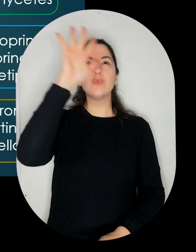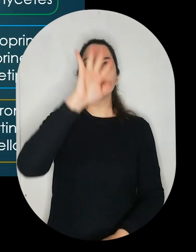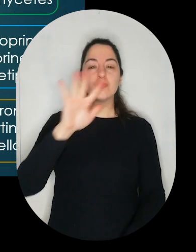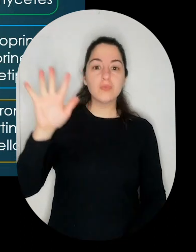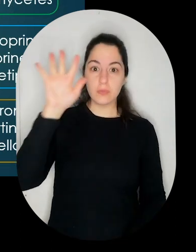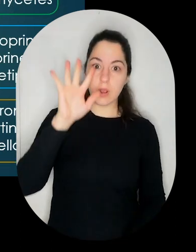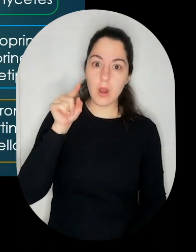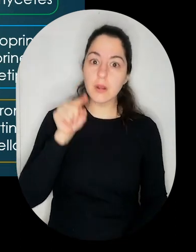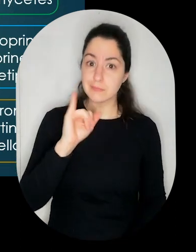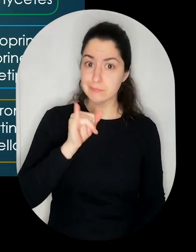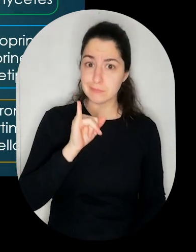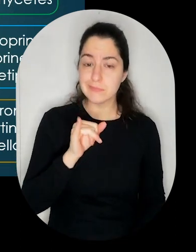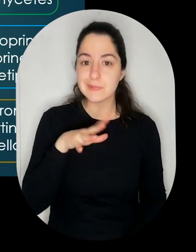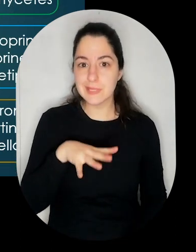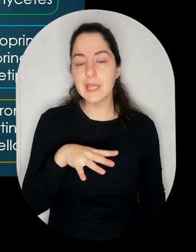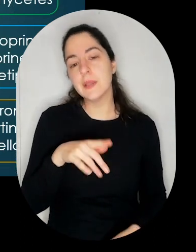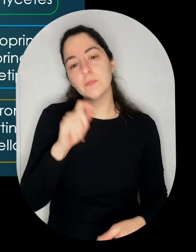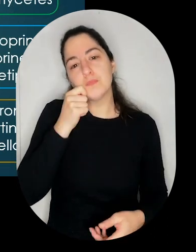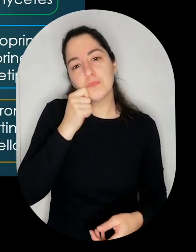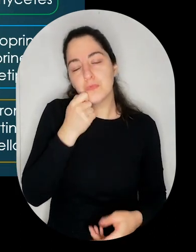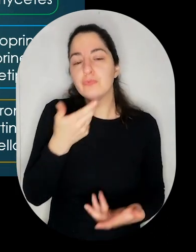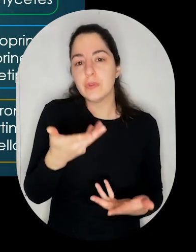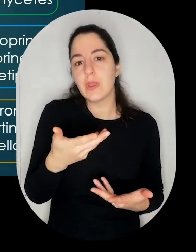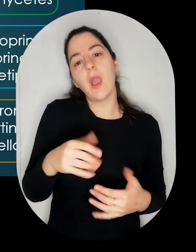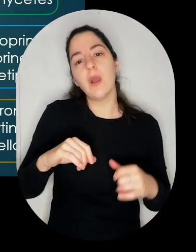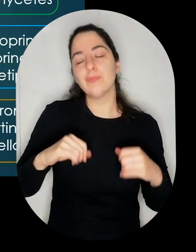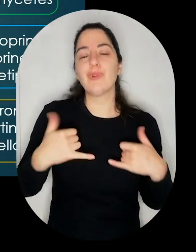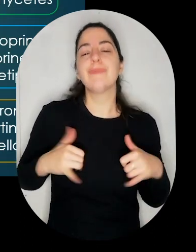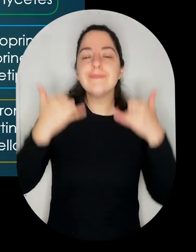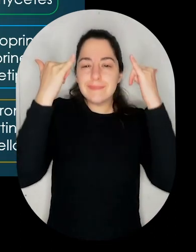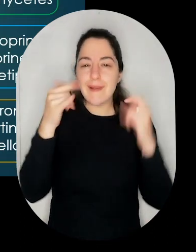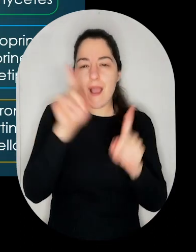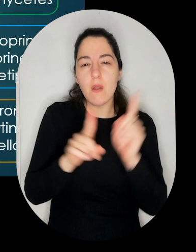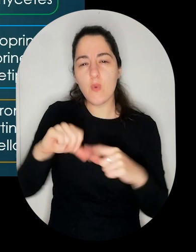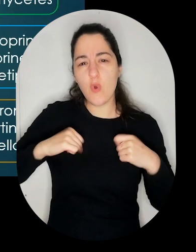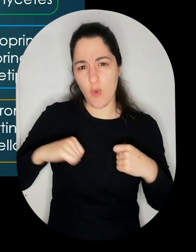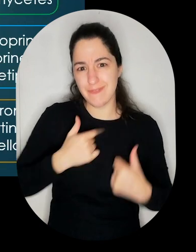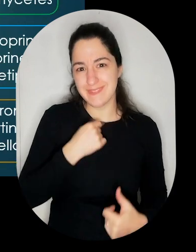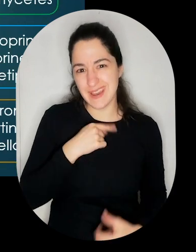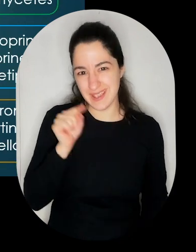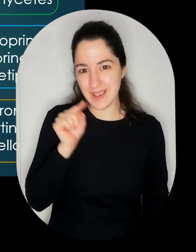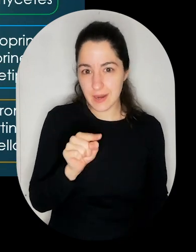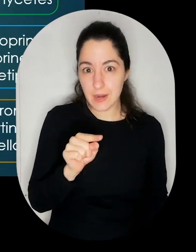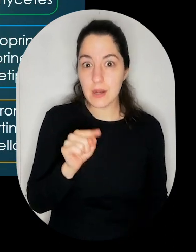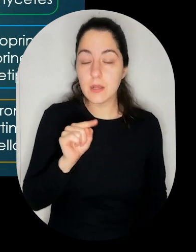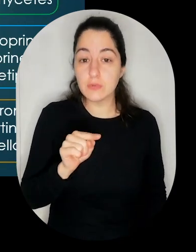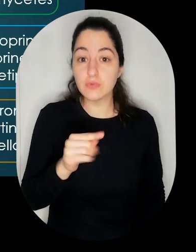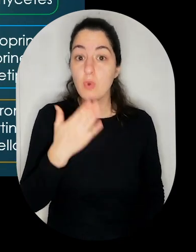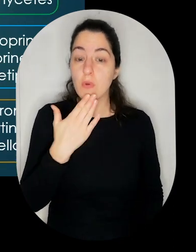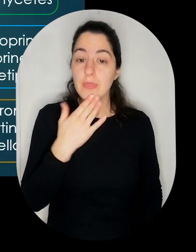causando alucinaciones, y actividad psicoactiva en general, que es la que se busca en forma recreativa. Paneolus